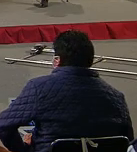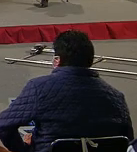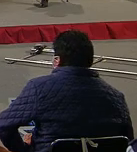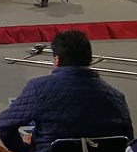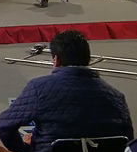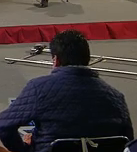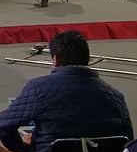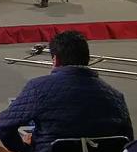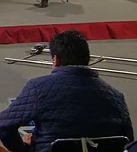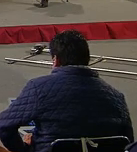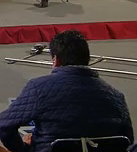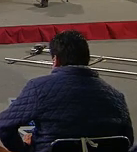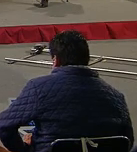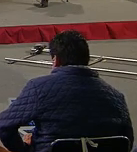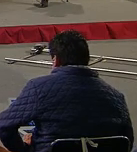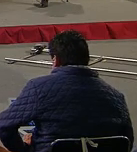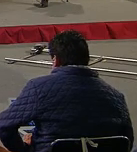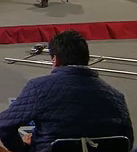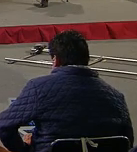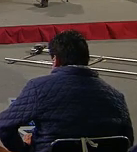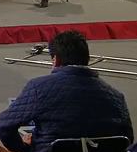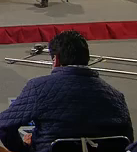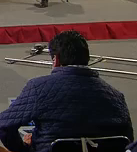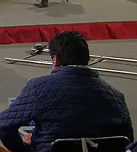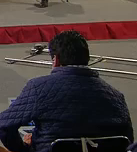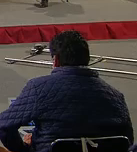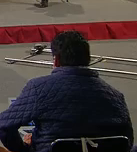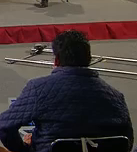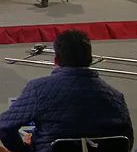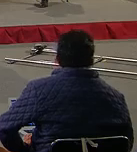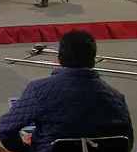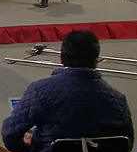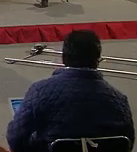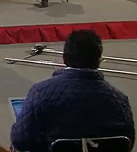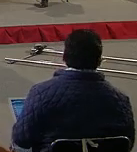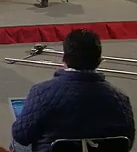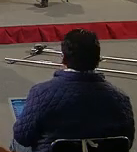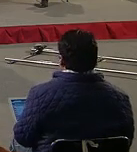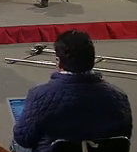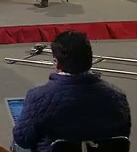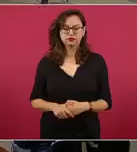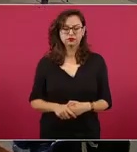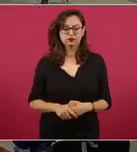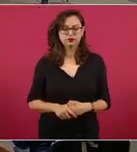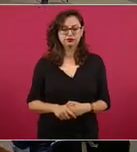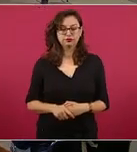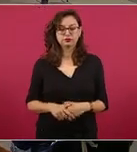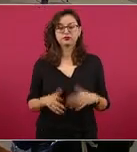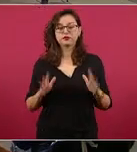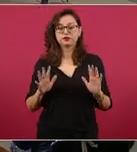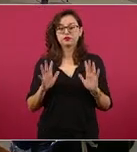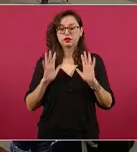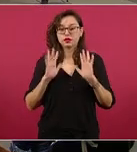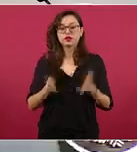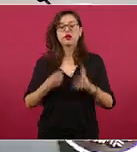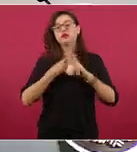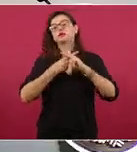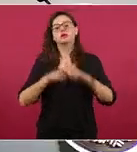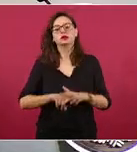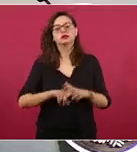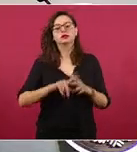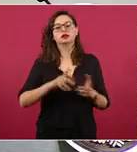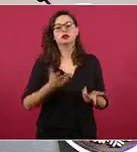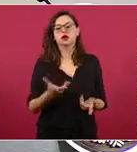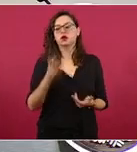de eficiencia y están ya realizándose grupos de trabajo en la OECD que están liderados por México,